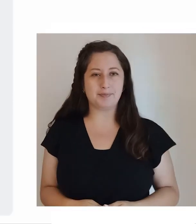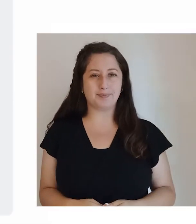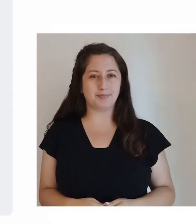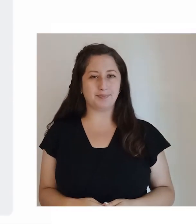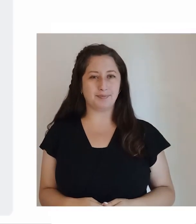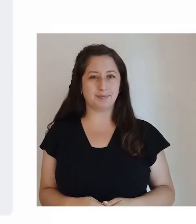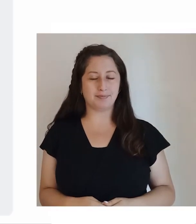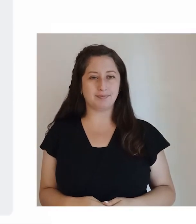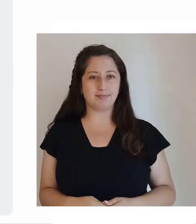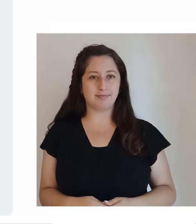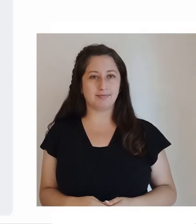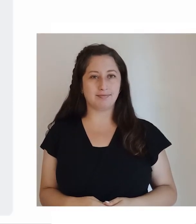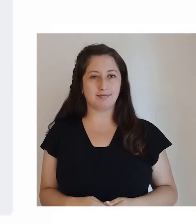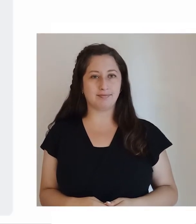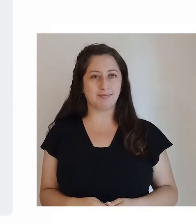adelante.